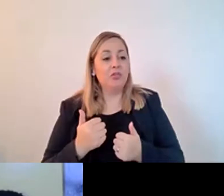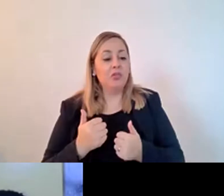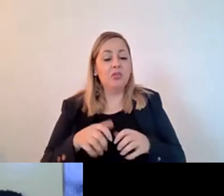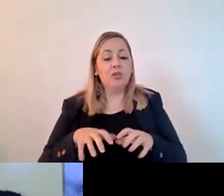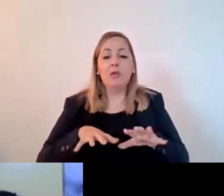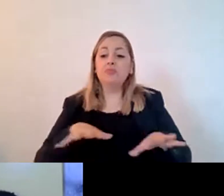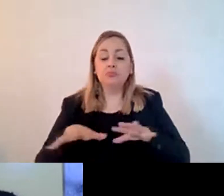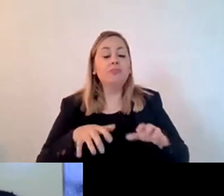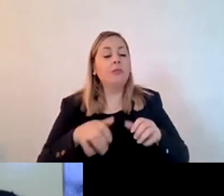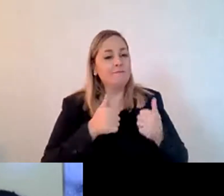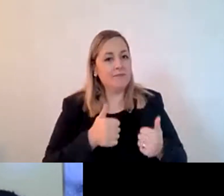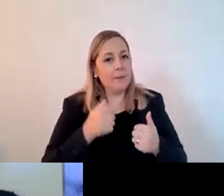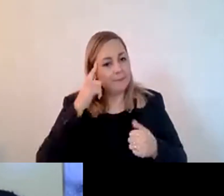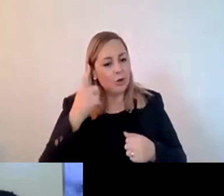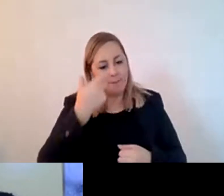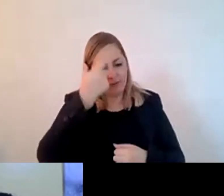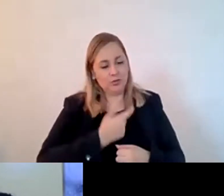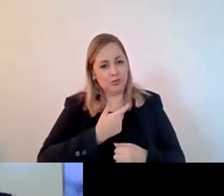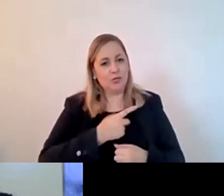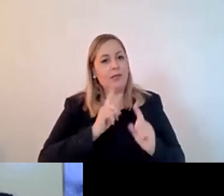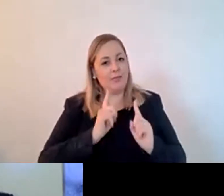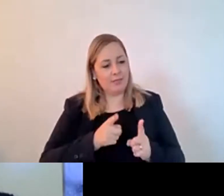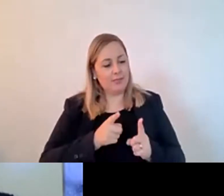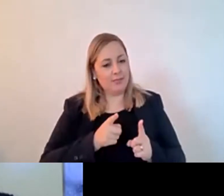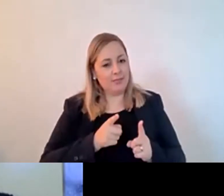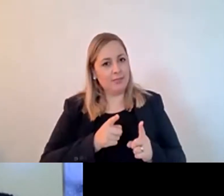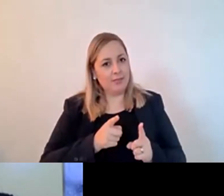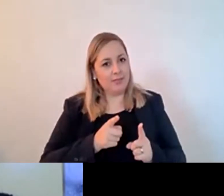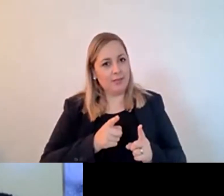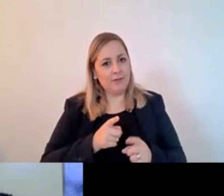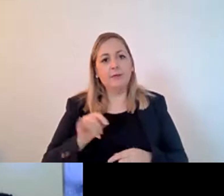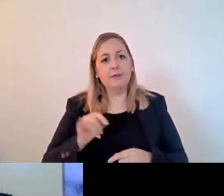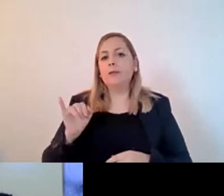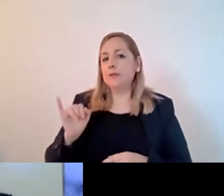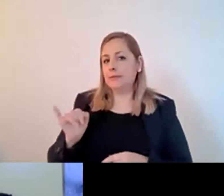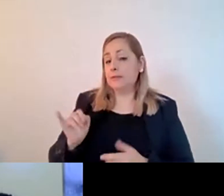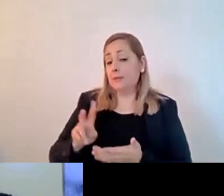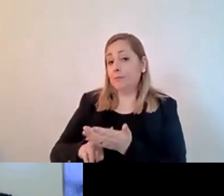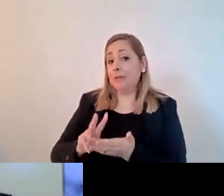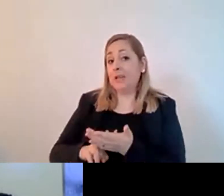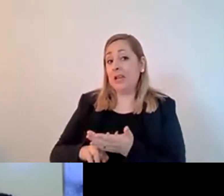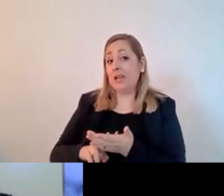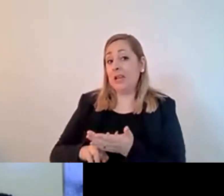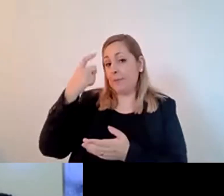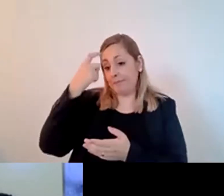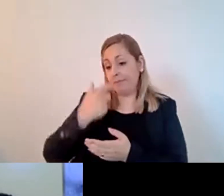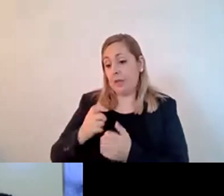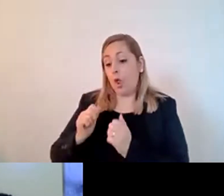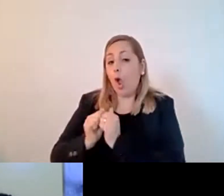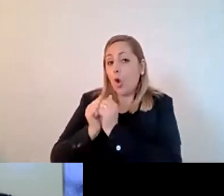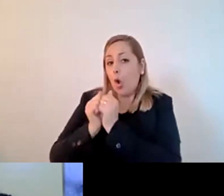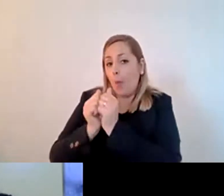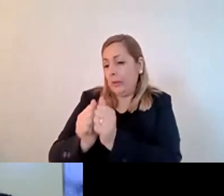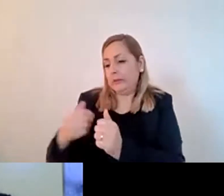bien. Pero también va en uno, que uno tiene que ser bien... Bueno, uno tiene que, la verdad es que los va acompañando a pesar de que crezcan.